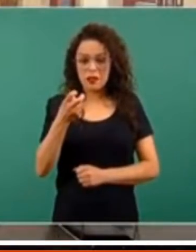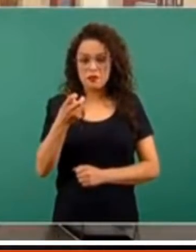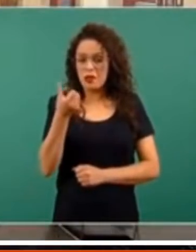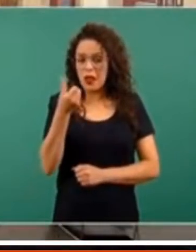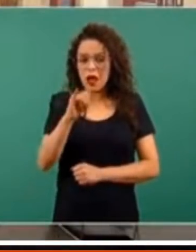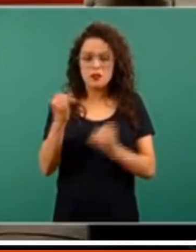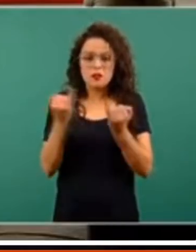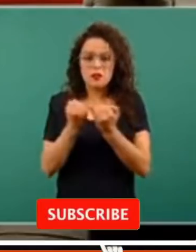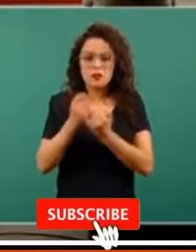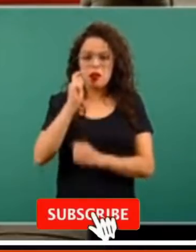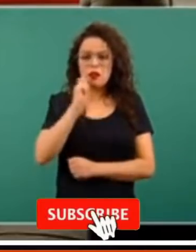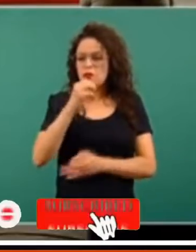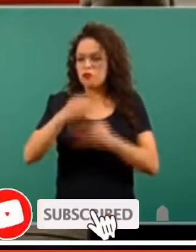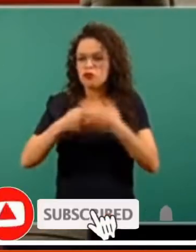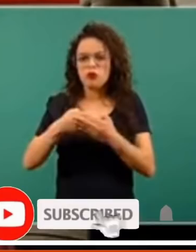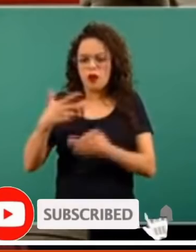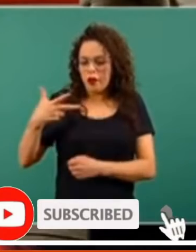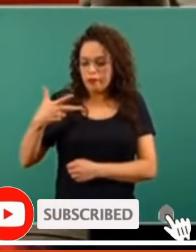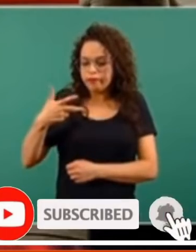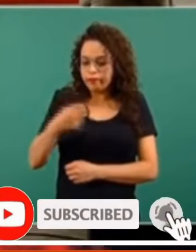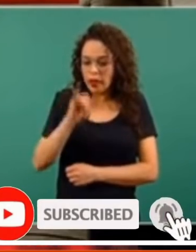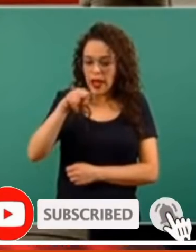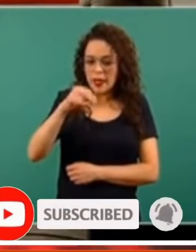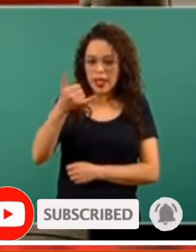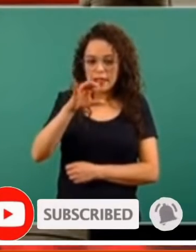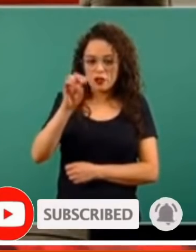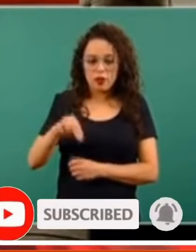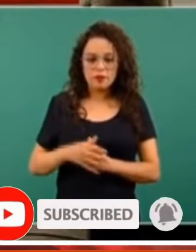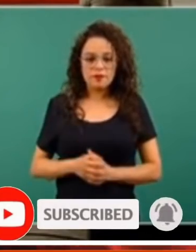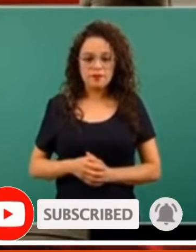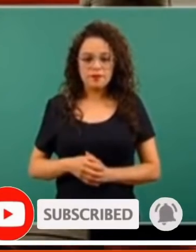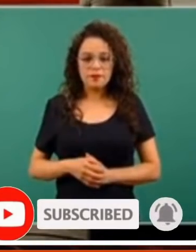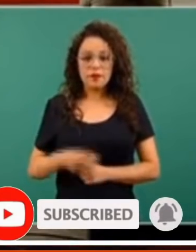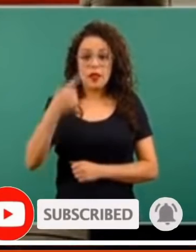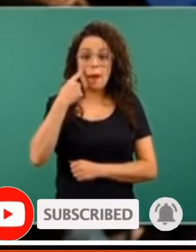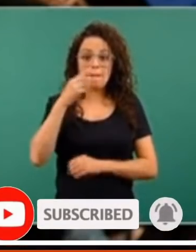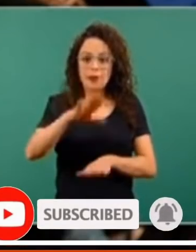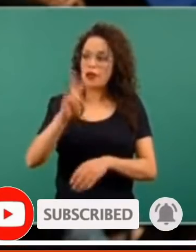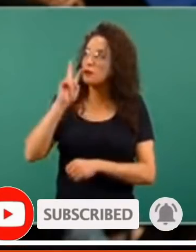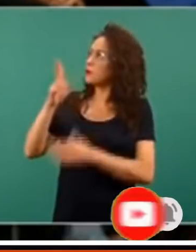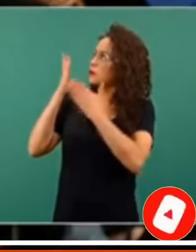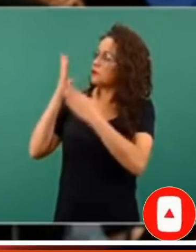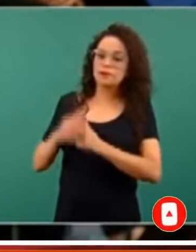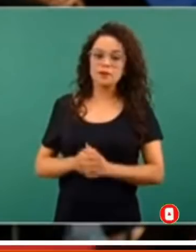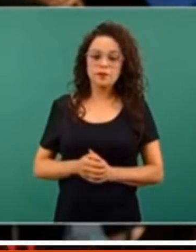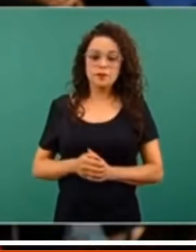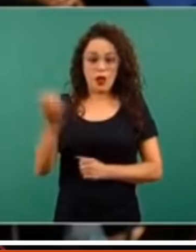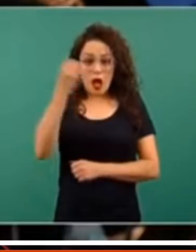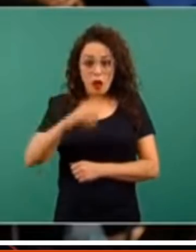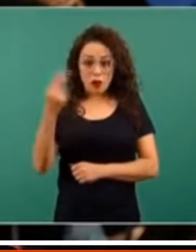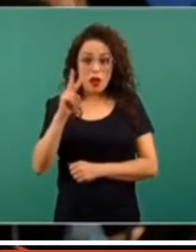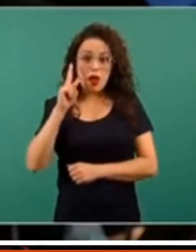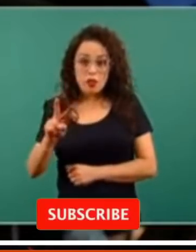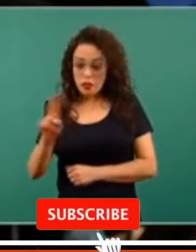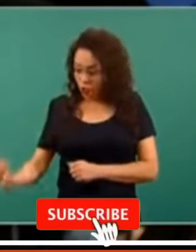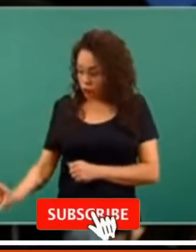cualquier inyección que se... Pero ¿nos tienen que enseñar la vacuna, el frasquito o no es necesario? No necesariamente, si alguien